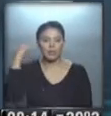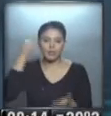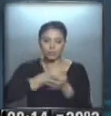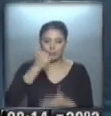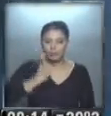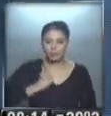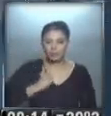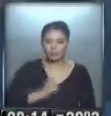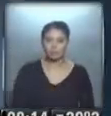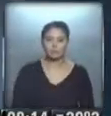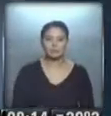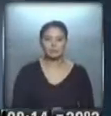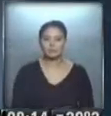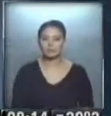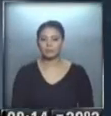dictadura